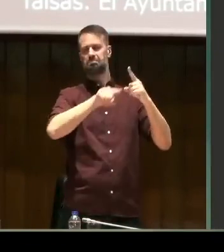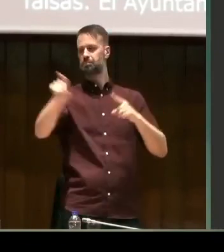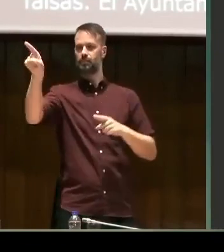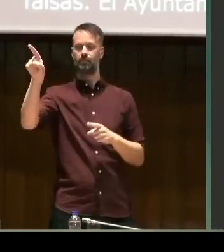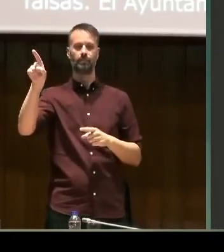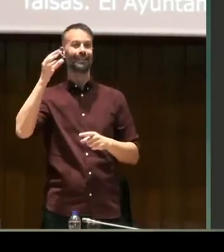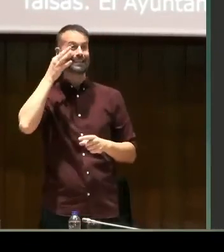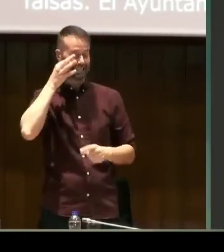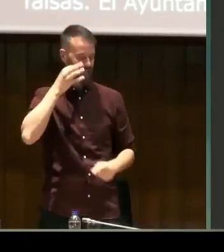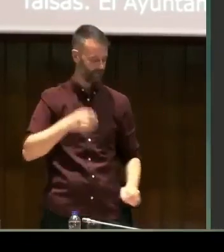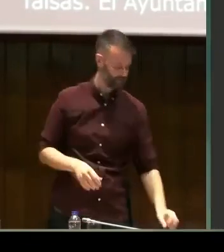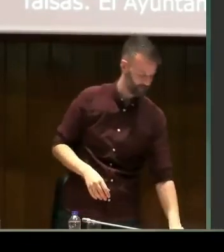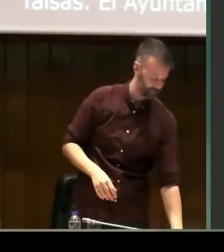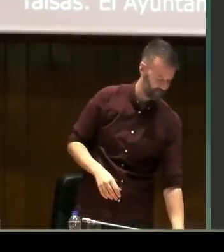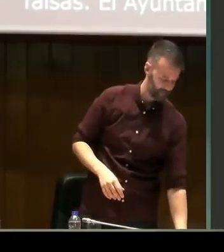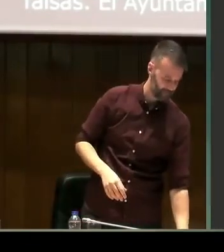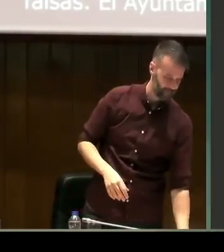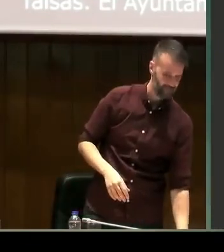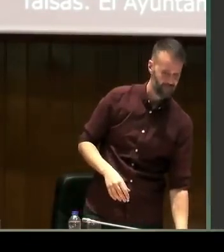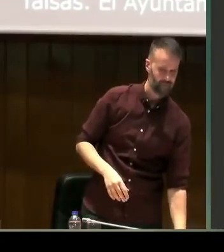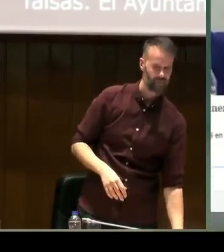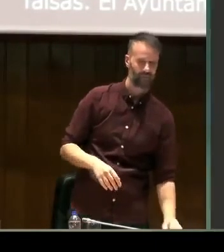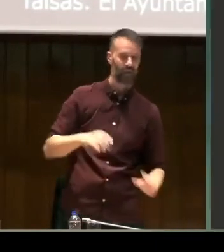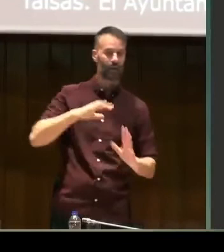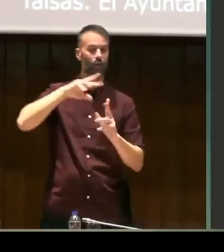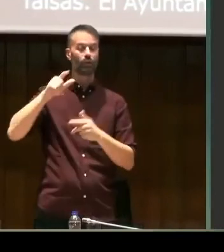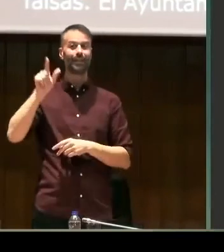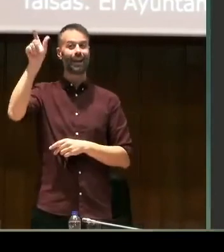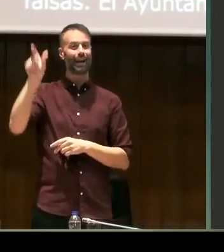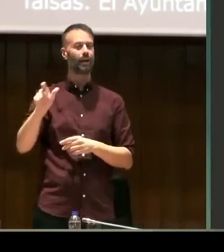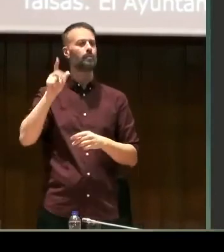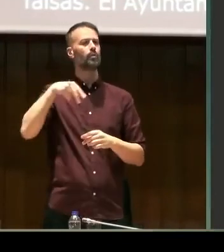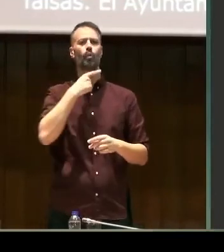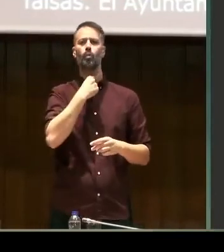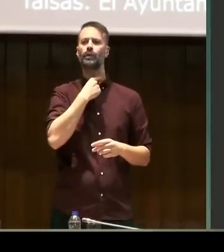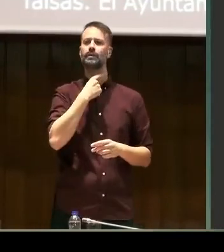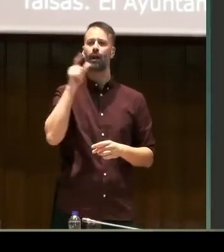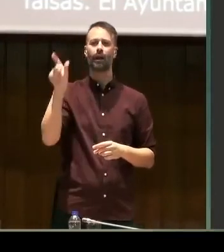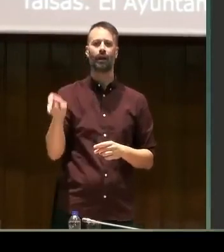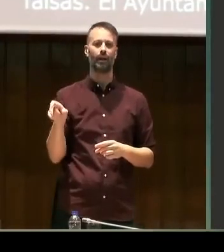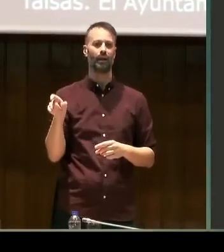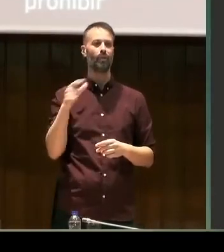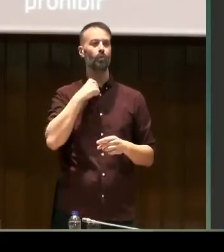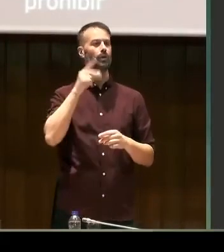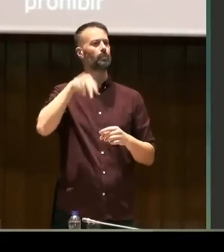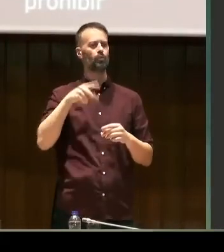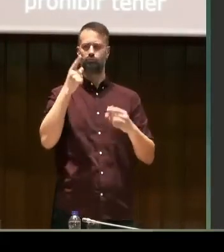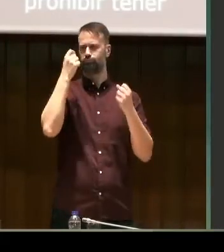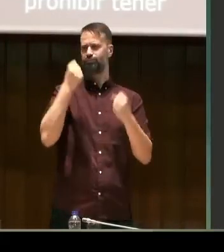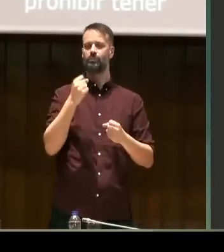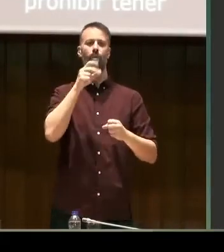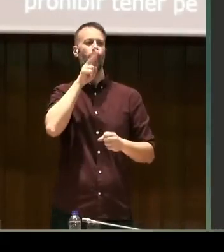ella. Y cuando hice clic en la noticia, me llevó a esto. A